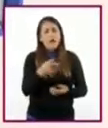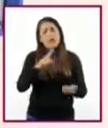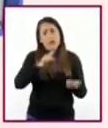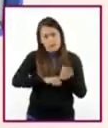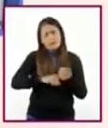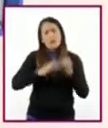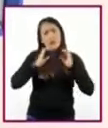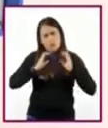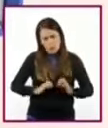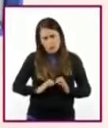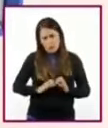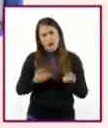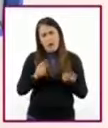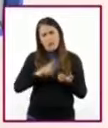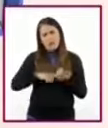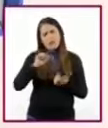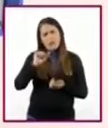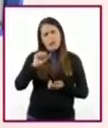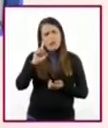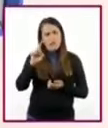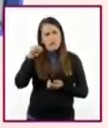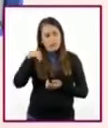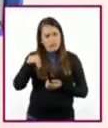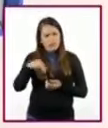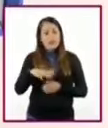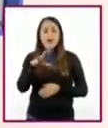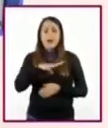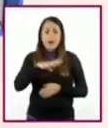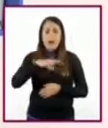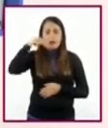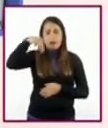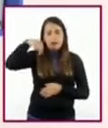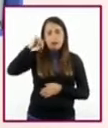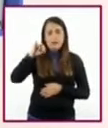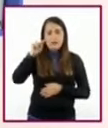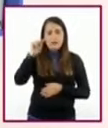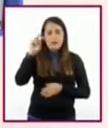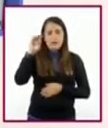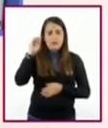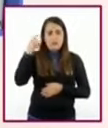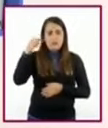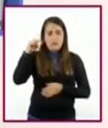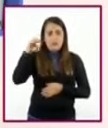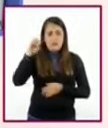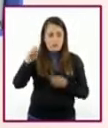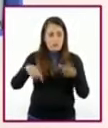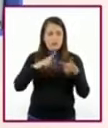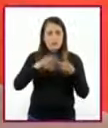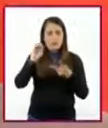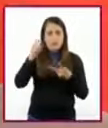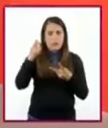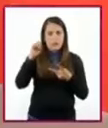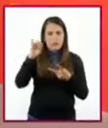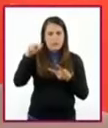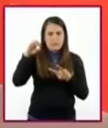caso de nuestro ADN, donde encontramos nitrógeno, oxígeno y fósforo.